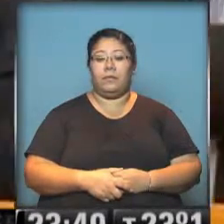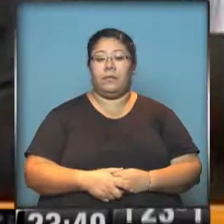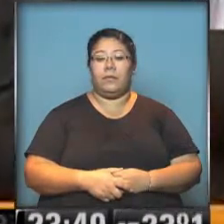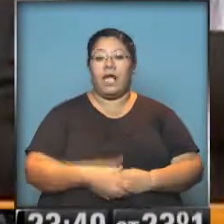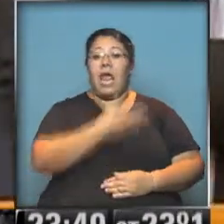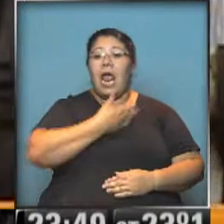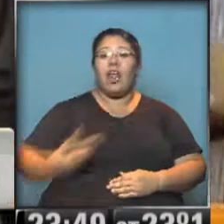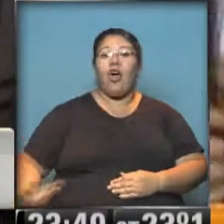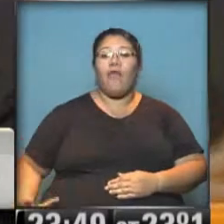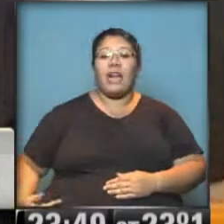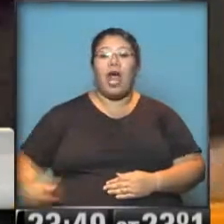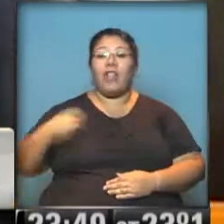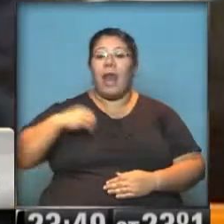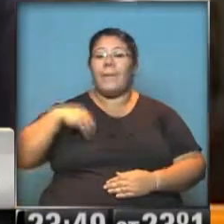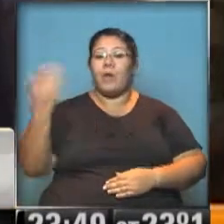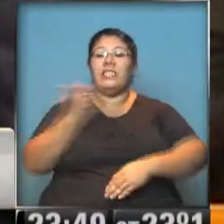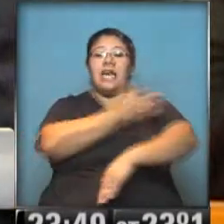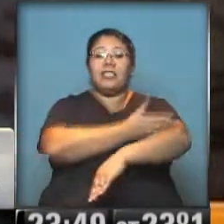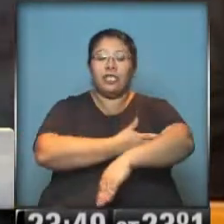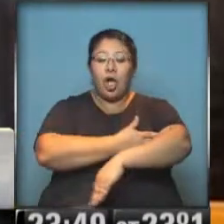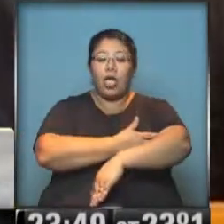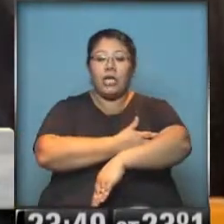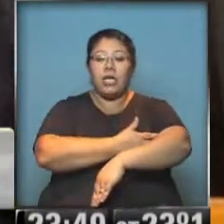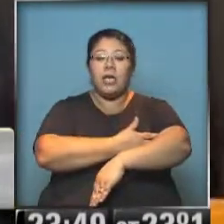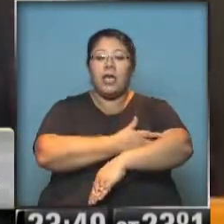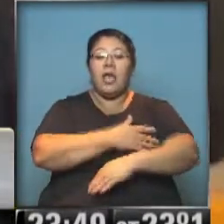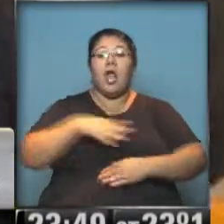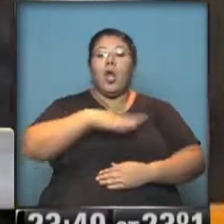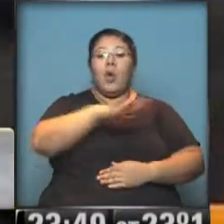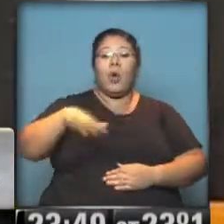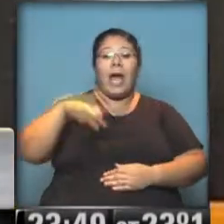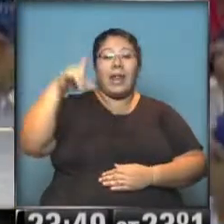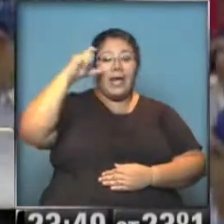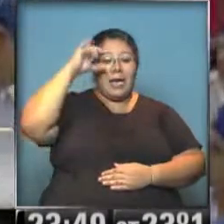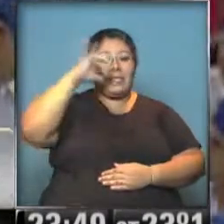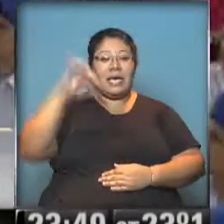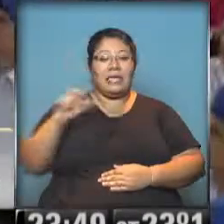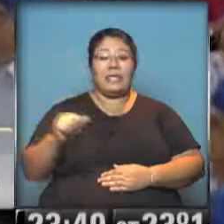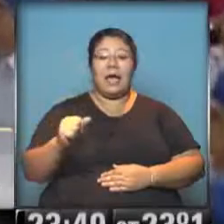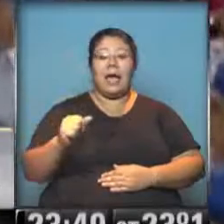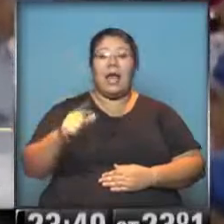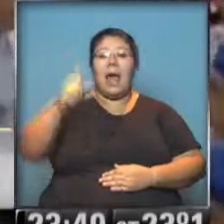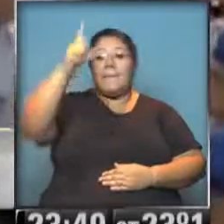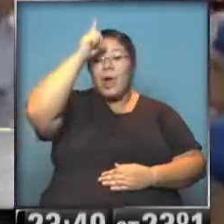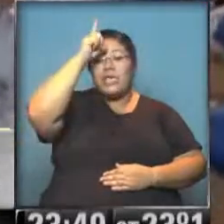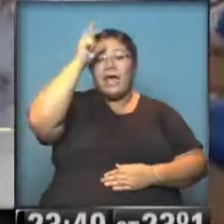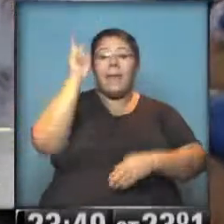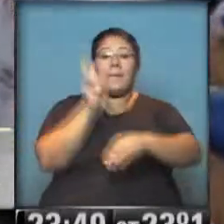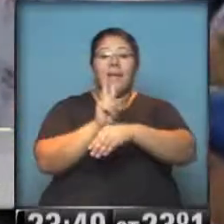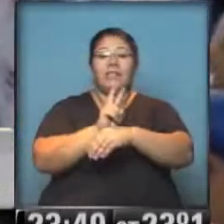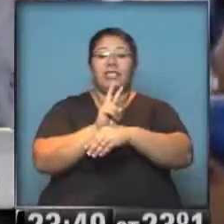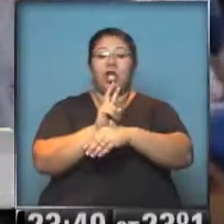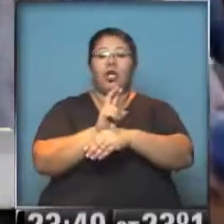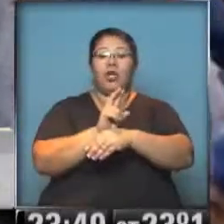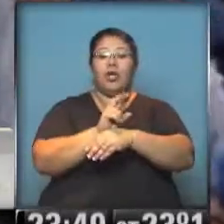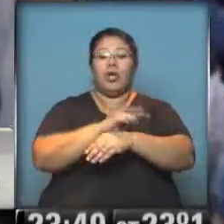El gobernador bonaerense Daniel Scioli encabezó en Ezeiza la puesta en marcha de la primera policía de prevención local, división municipal